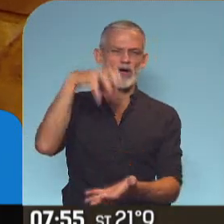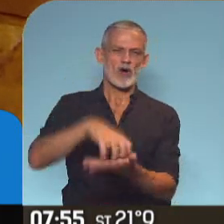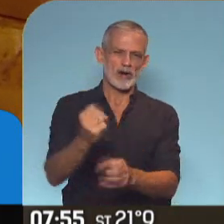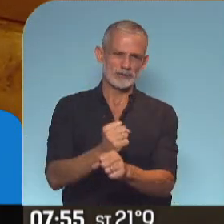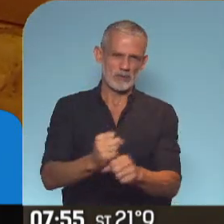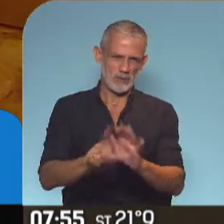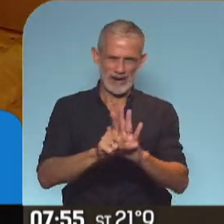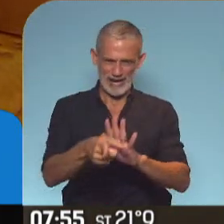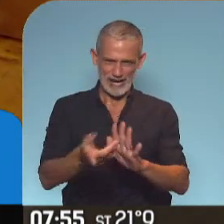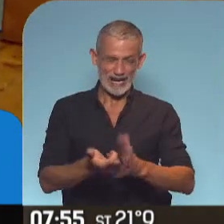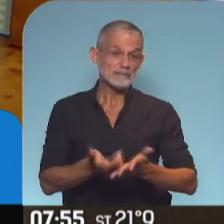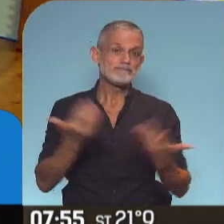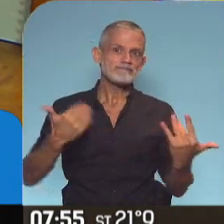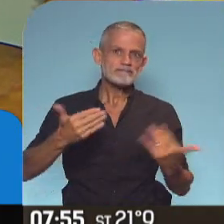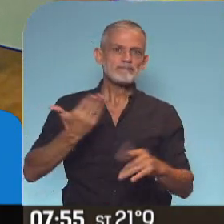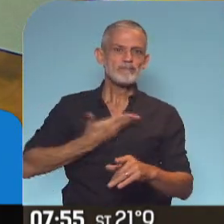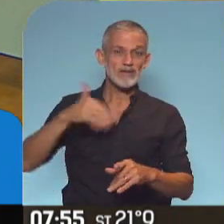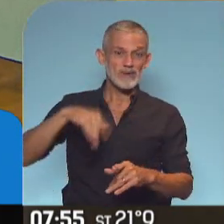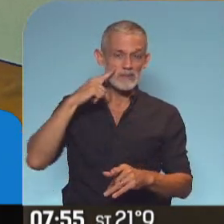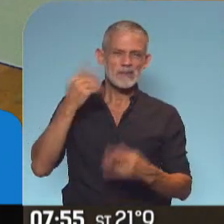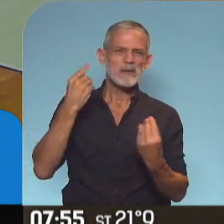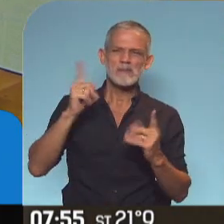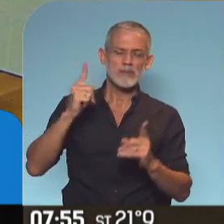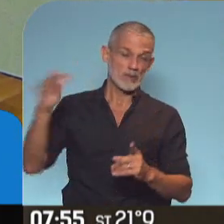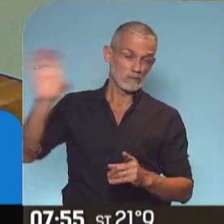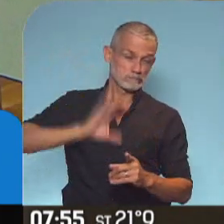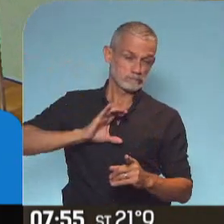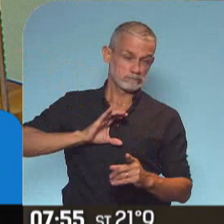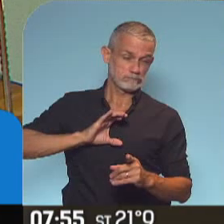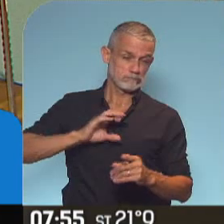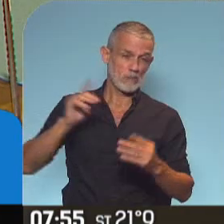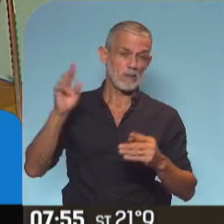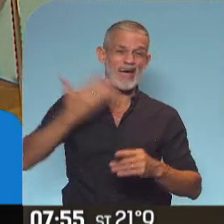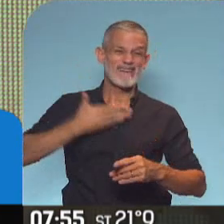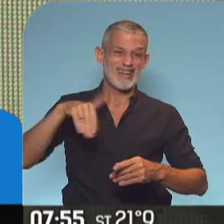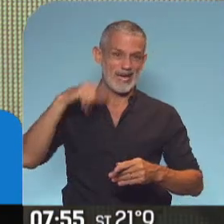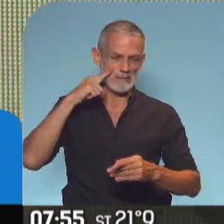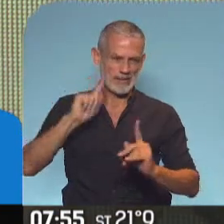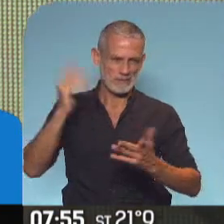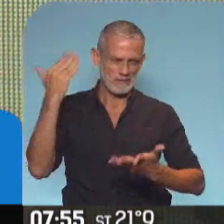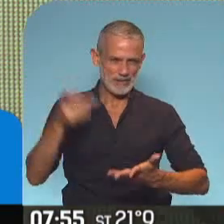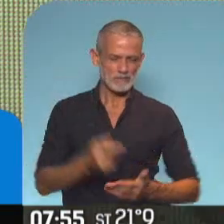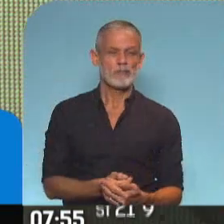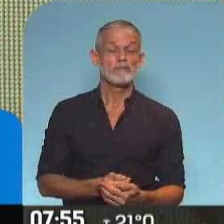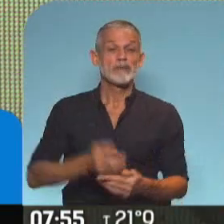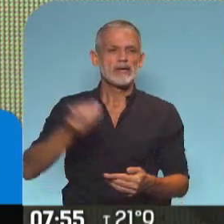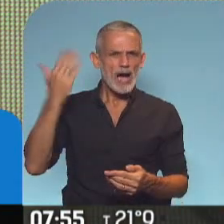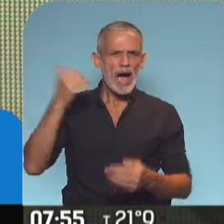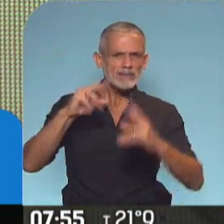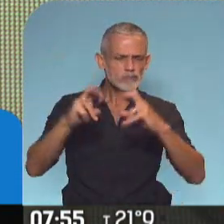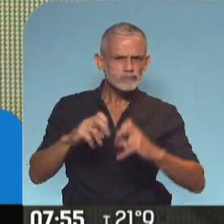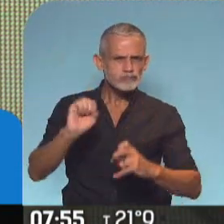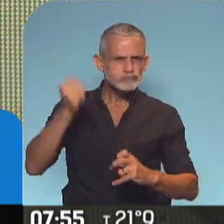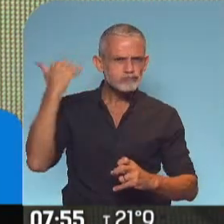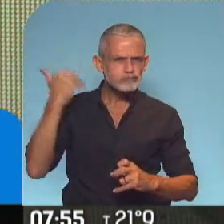préstamo con el Fondo Monetario Internacional. Ahora, ¿en qué puede terminar esta investigación? Porque hay un antecedente de investigar la